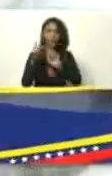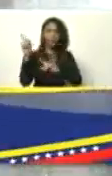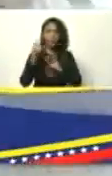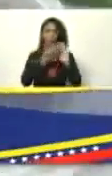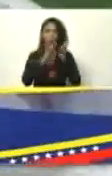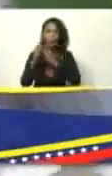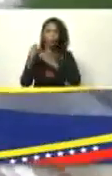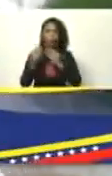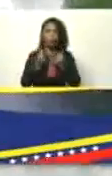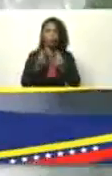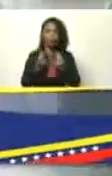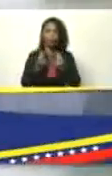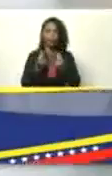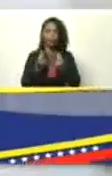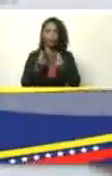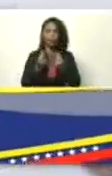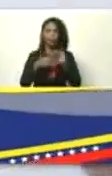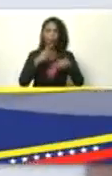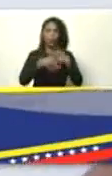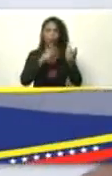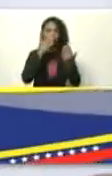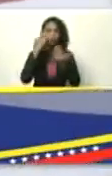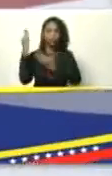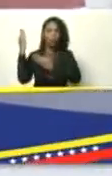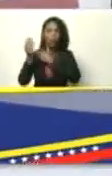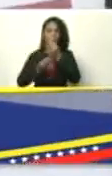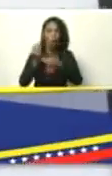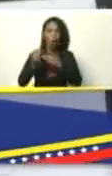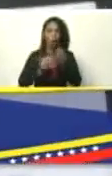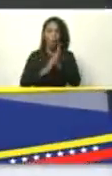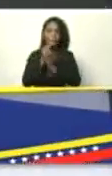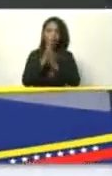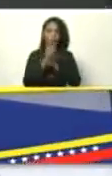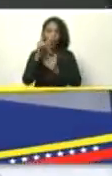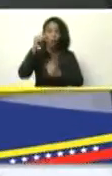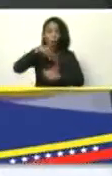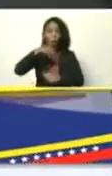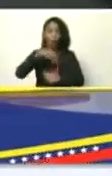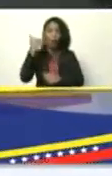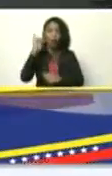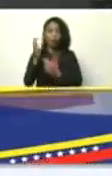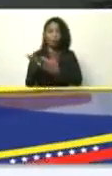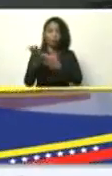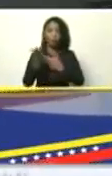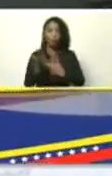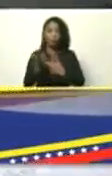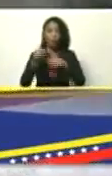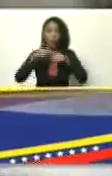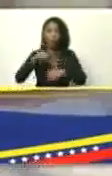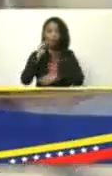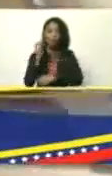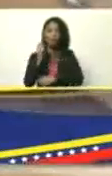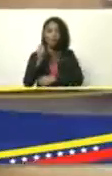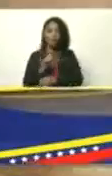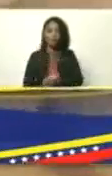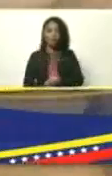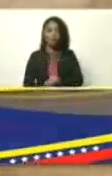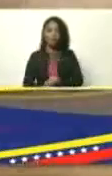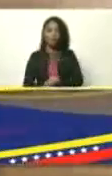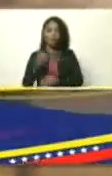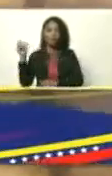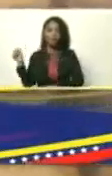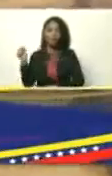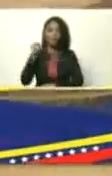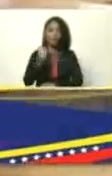economía productiva. Vean ustedes cómo los emprendedores y emprendedoras que hoy están recibiendo este financiamiento, bueno, trajeron